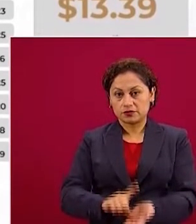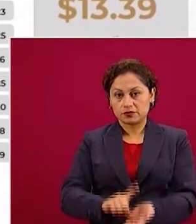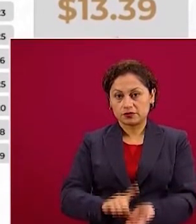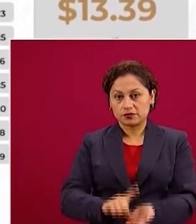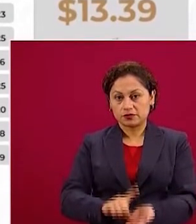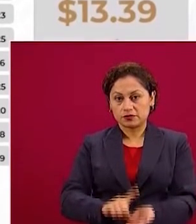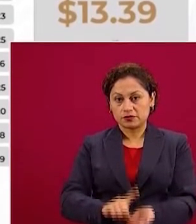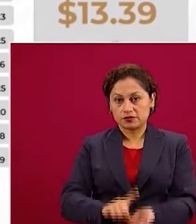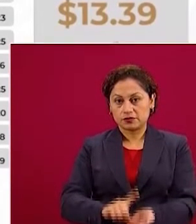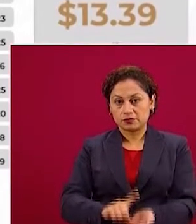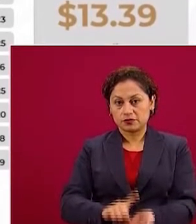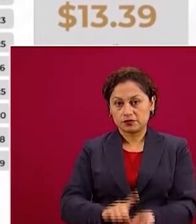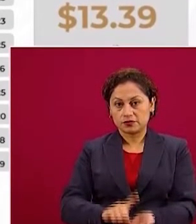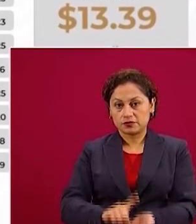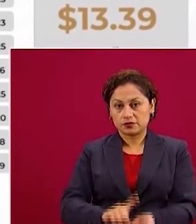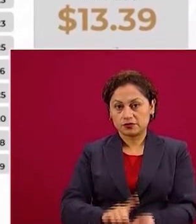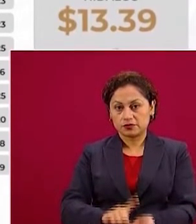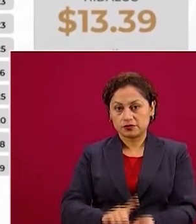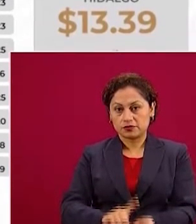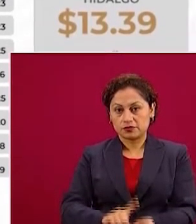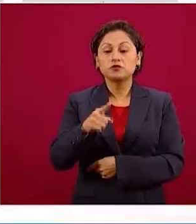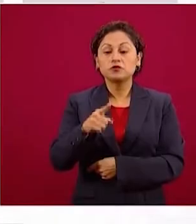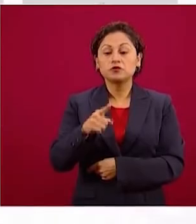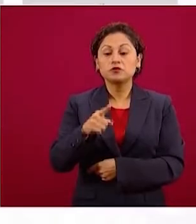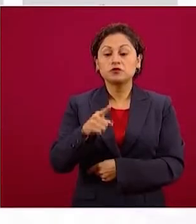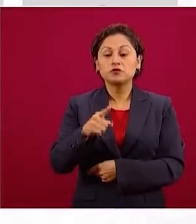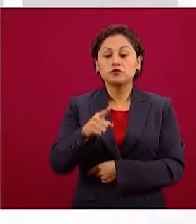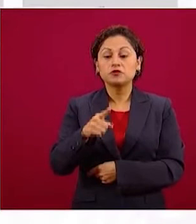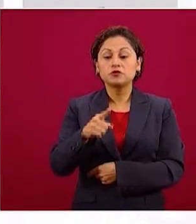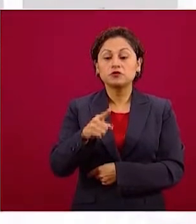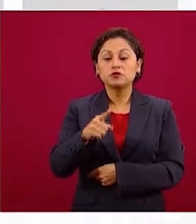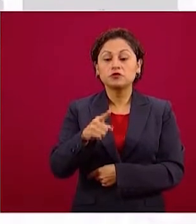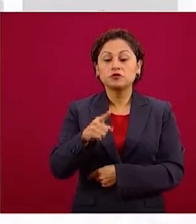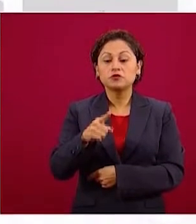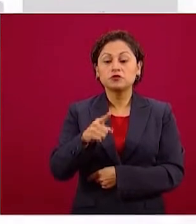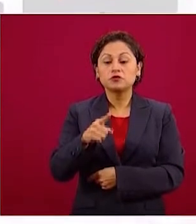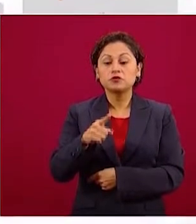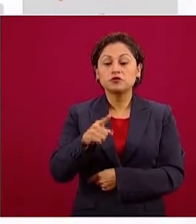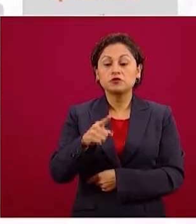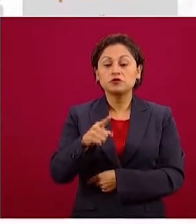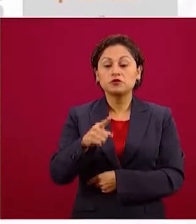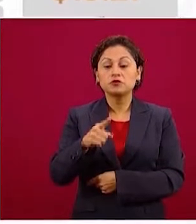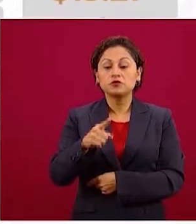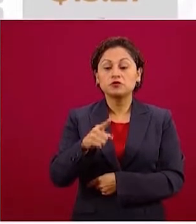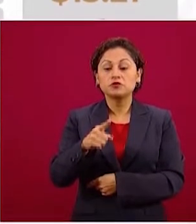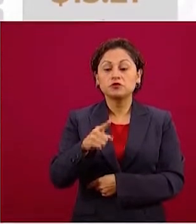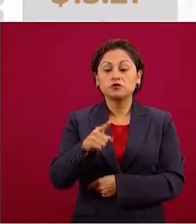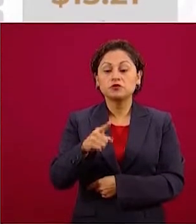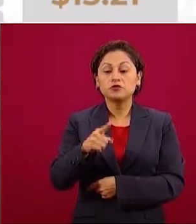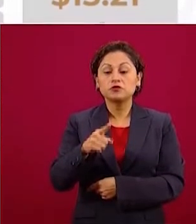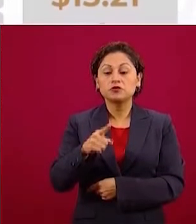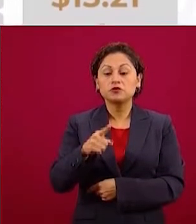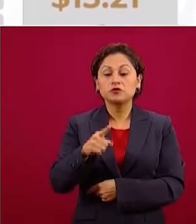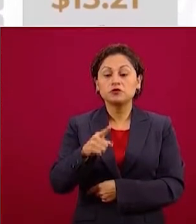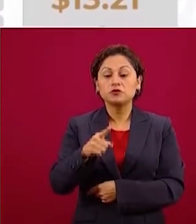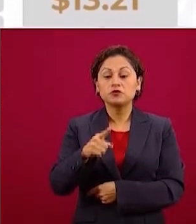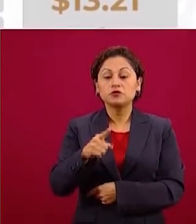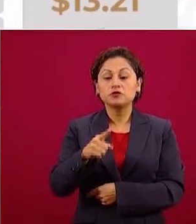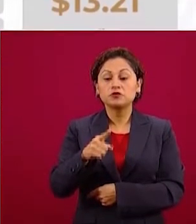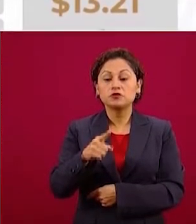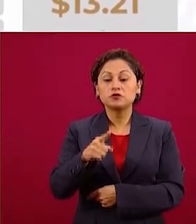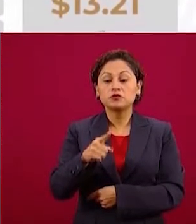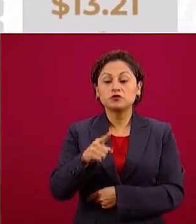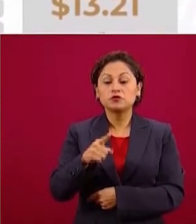regular con un precio de 17.50 pesos por litro y el más bajo en 'hidalgo' 13.39 pesos